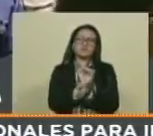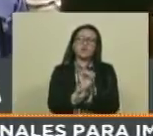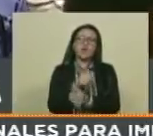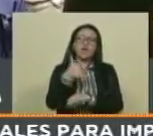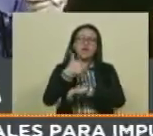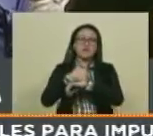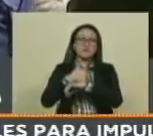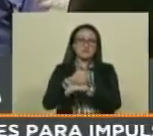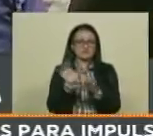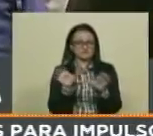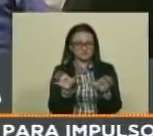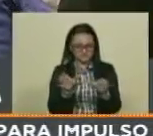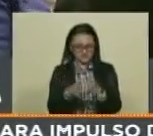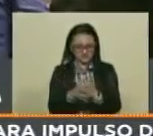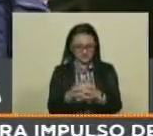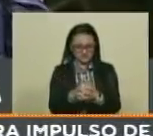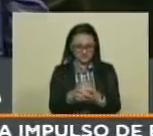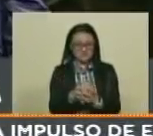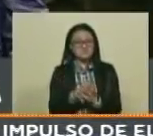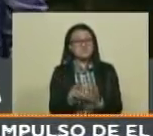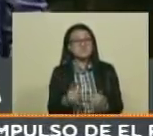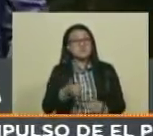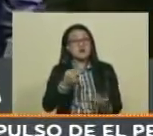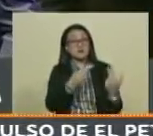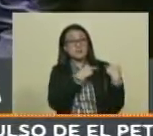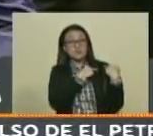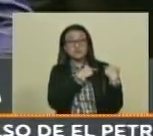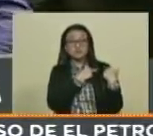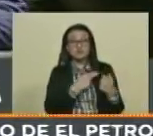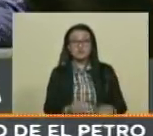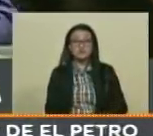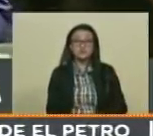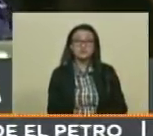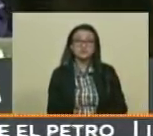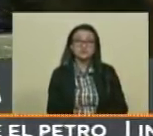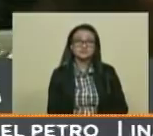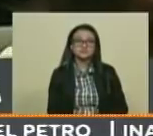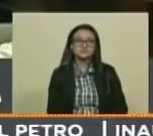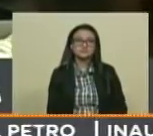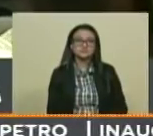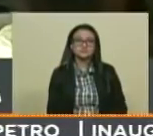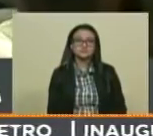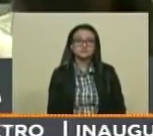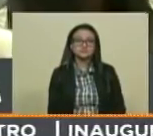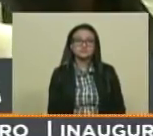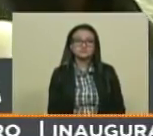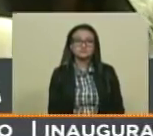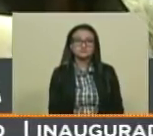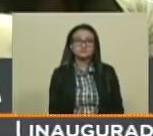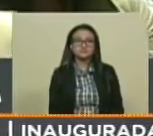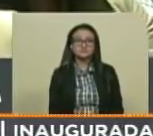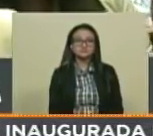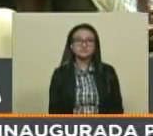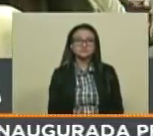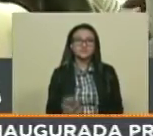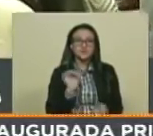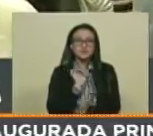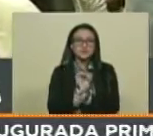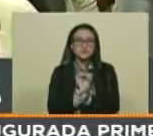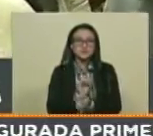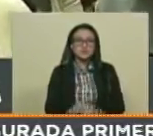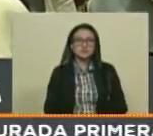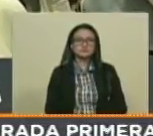trama, como máximo responsable, que con una organización delictiva de alto